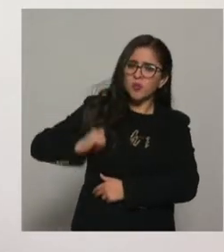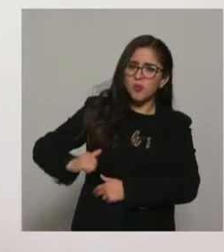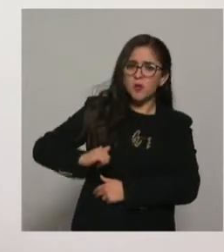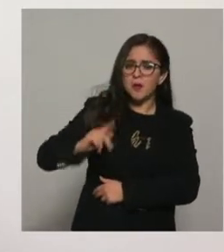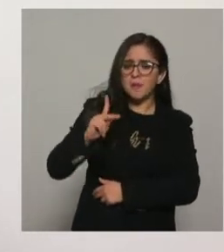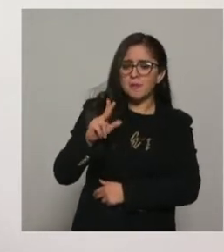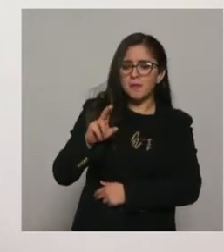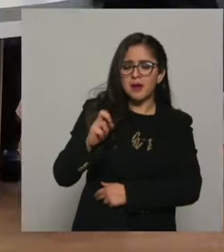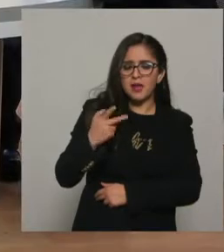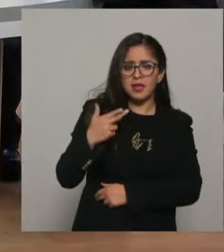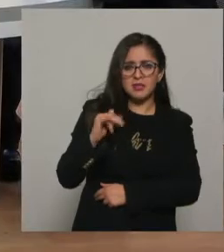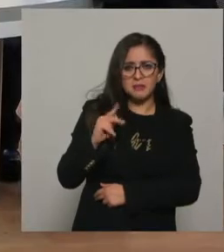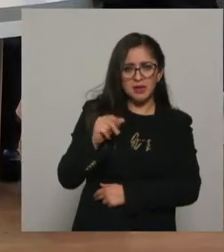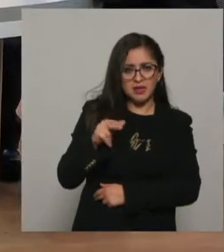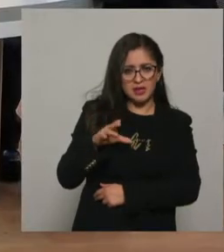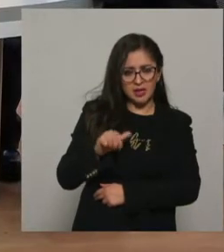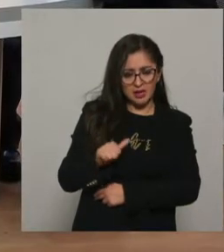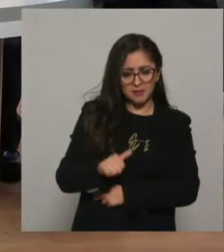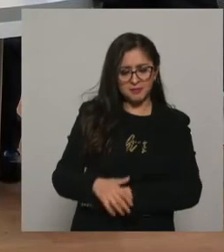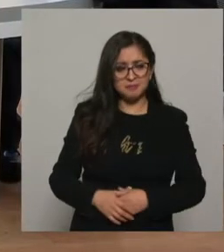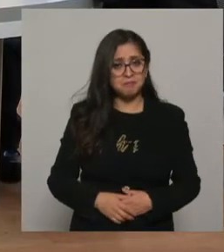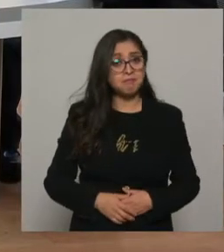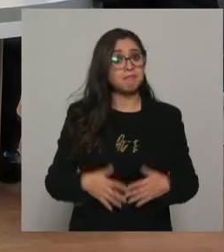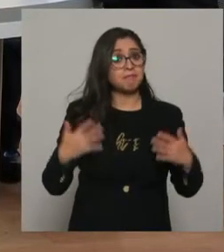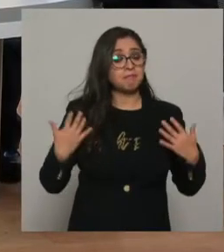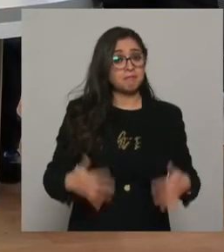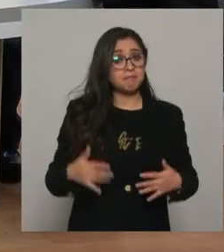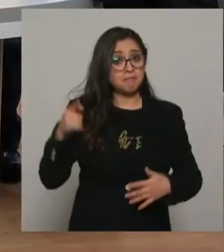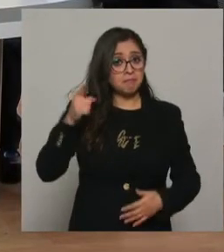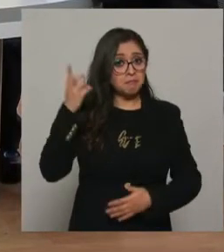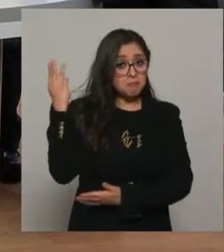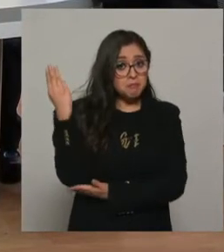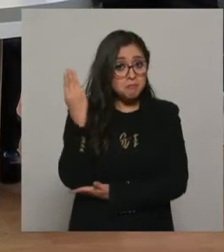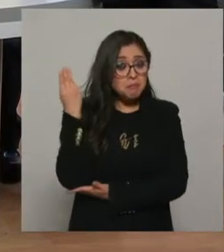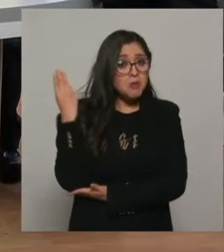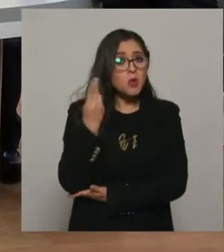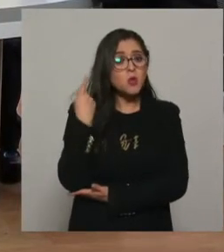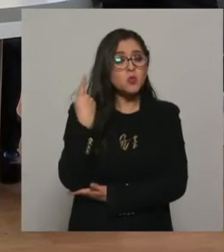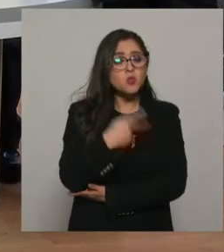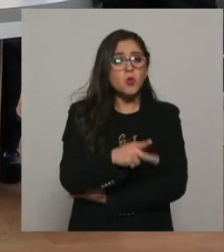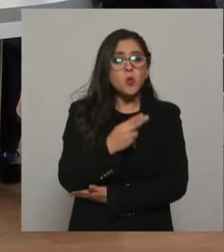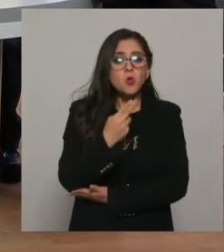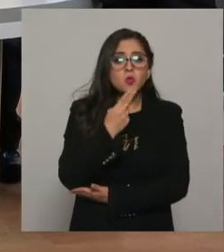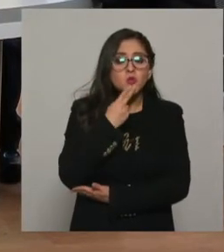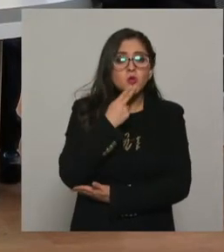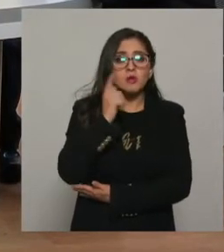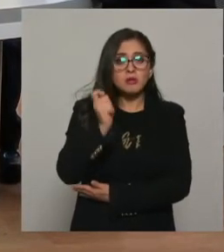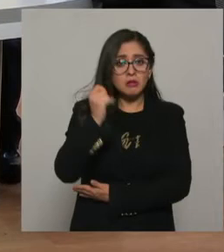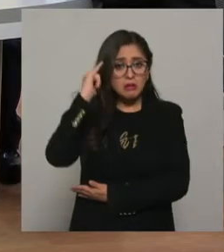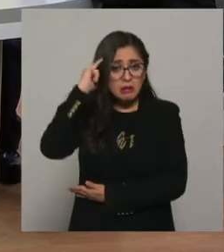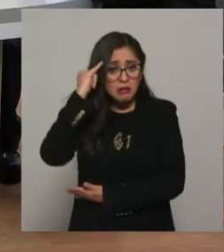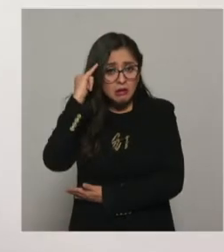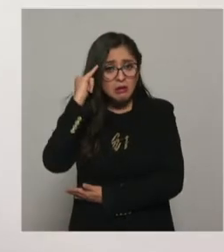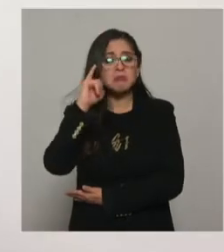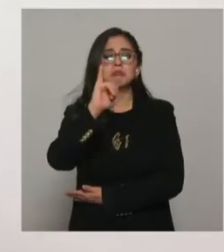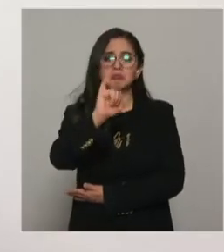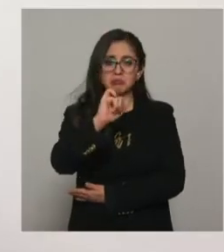podemos decir que Milpalta sí tiene este resguardo cultural indígena. Así es. Todavía lo